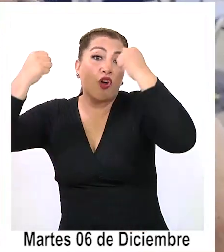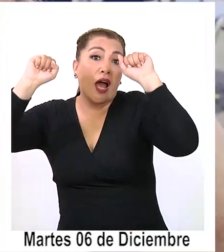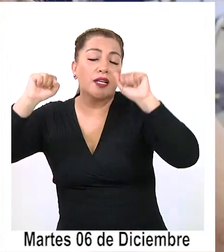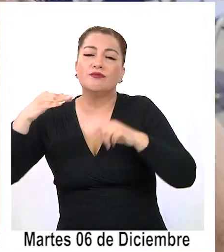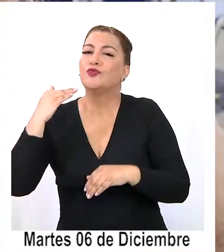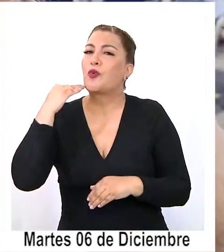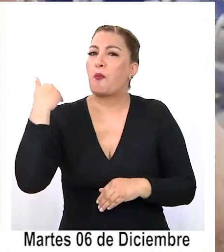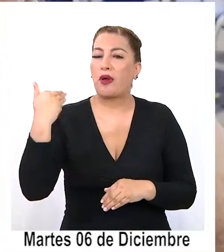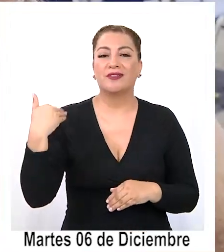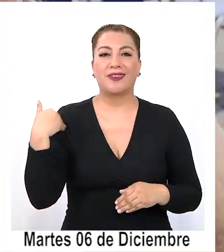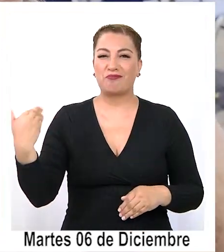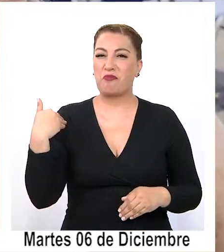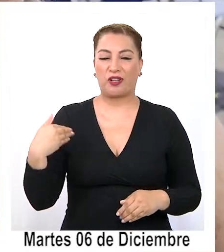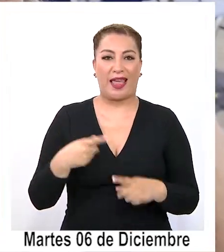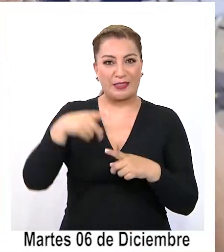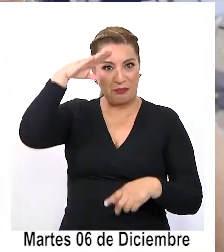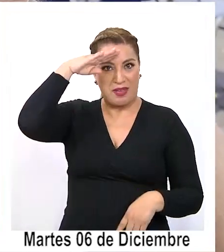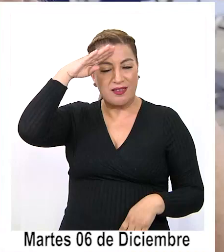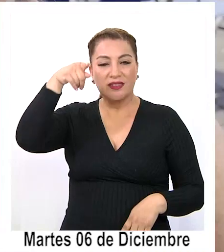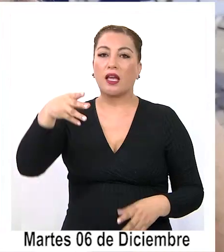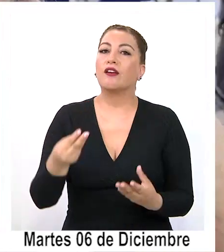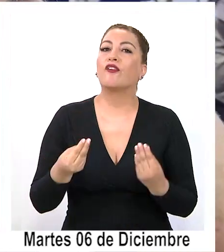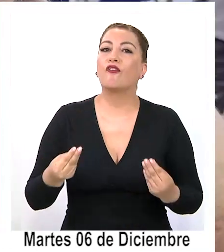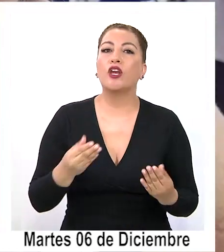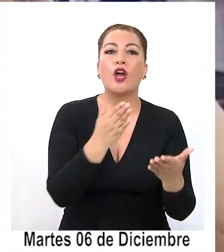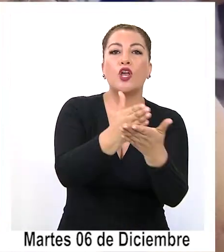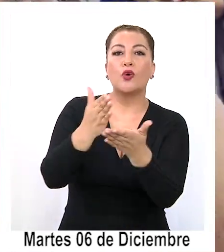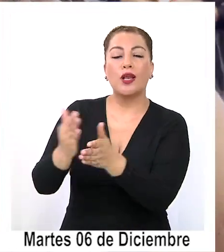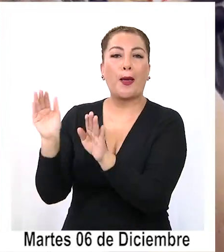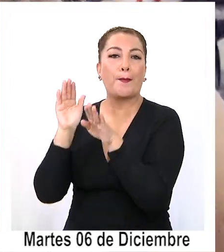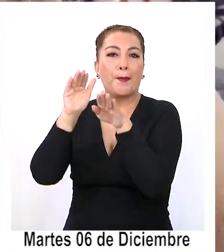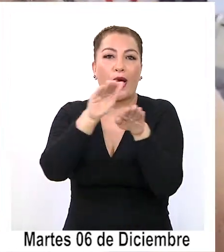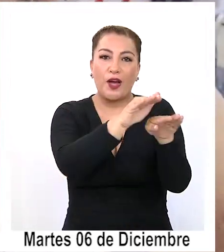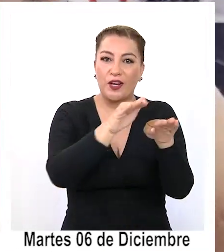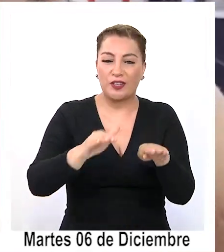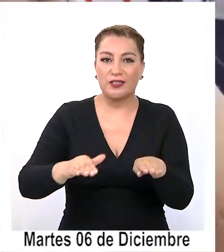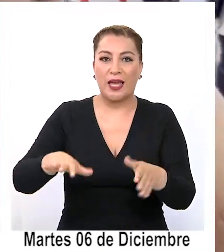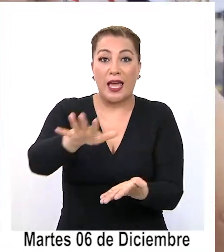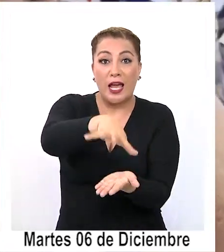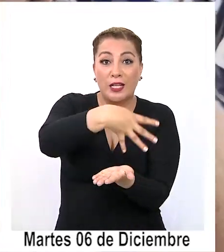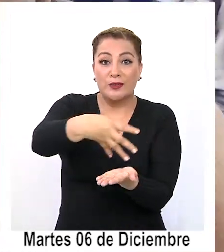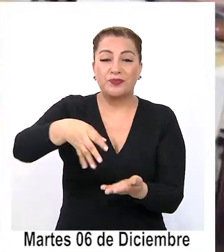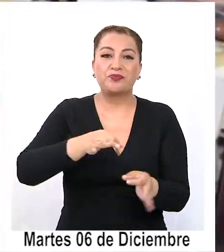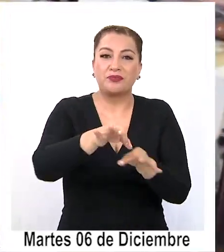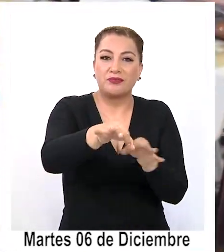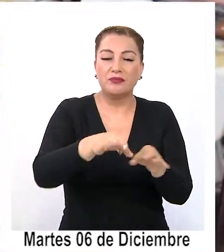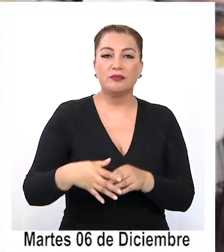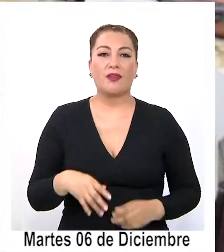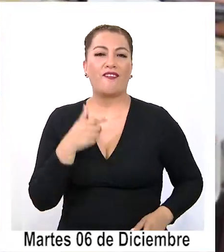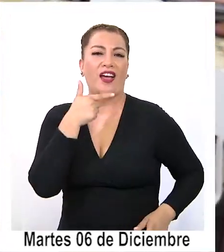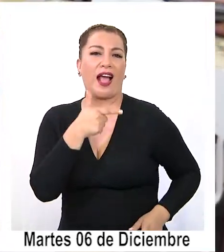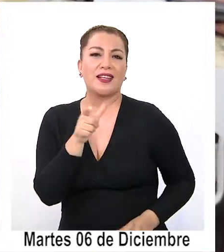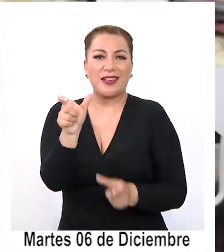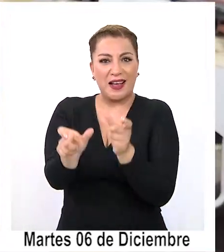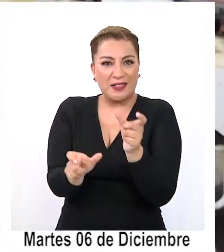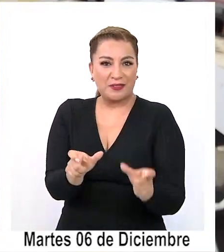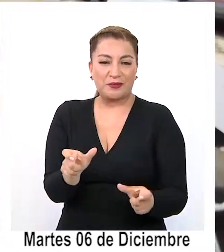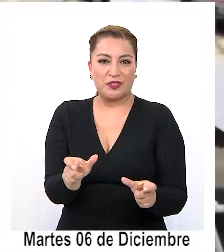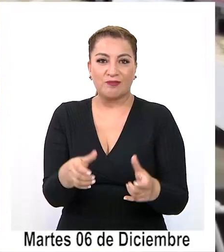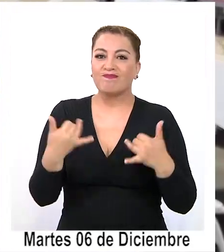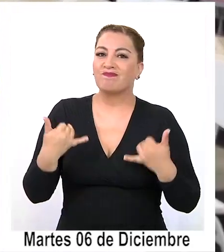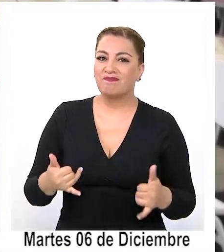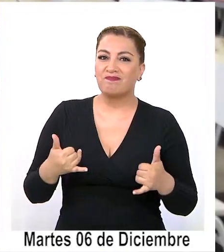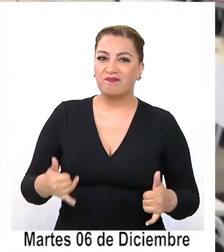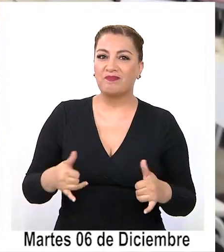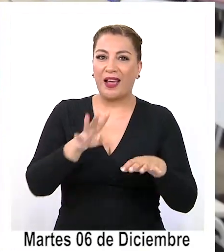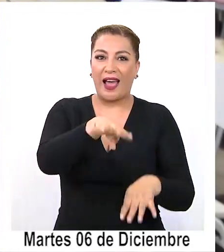su vida, más que nada. Y es bueno que esos colegios lo apoyen con estos ajedrez, porque no todos juegan ajedrez. Es bacán que la gente juegue